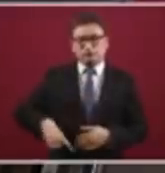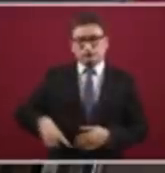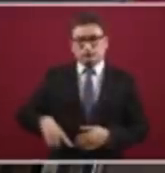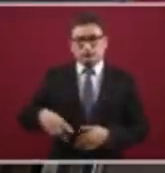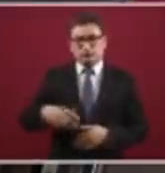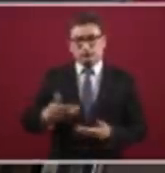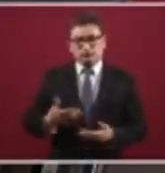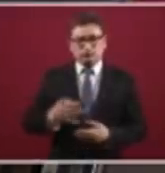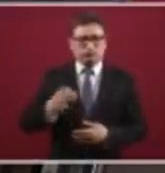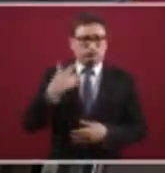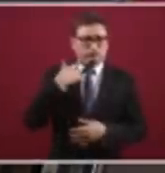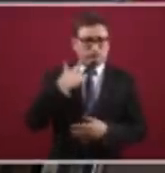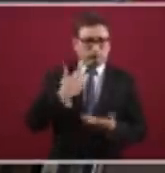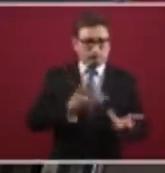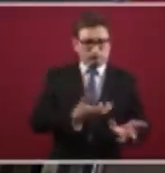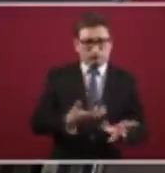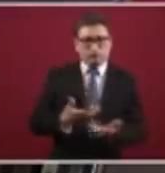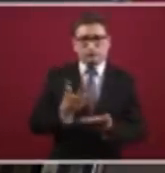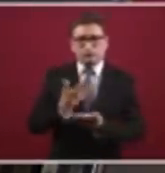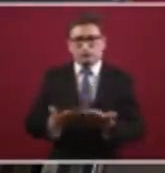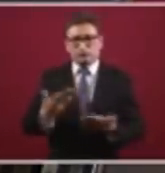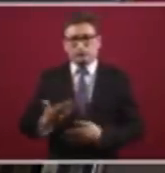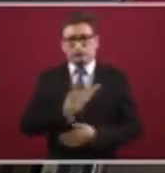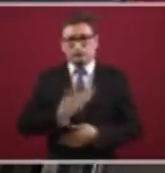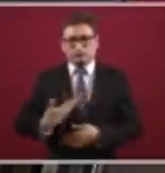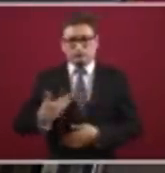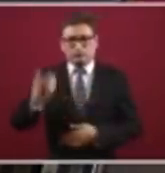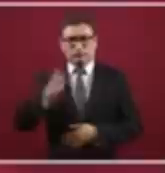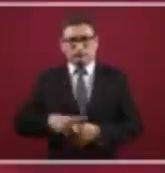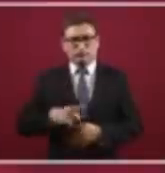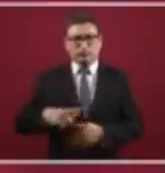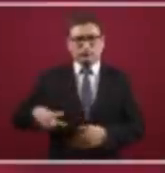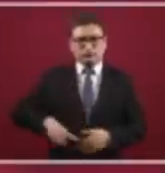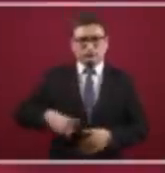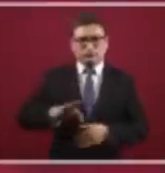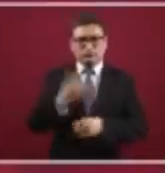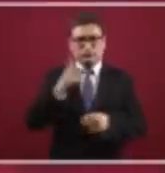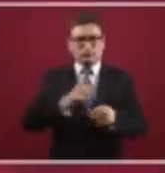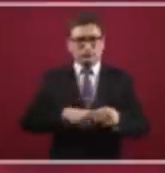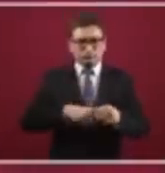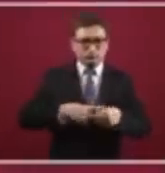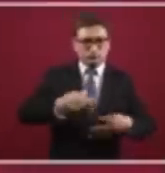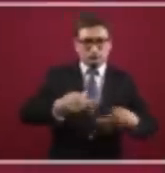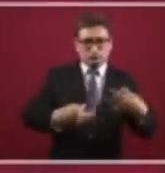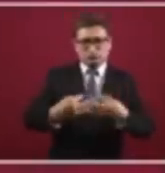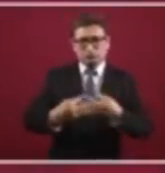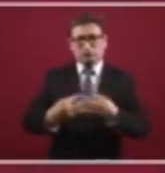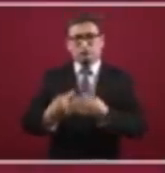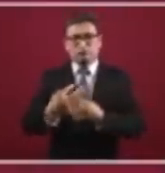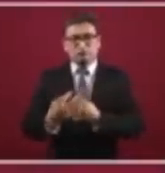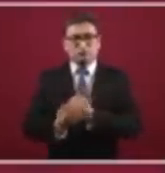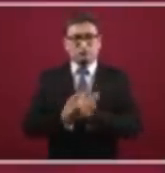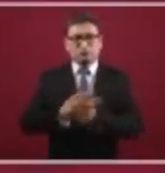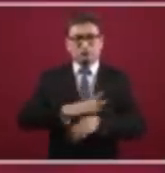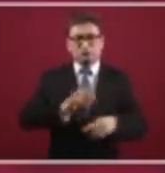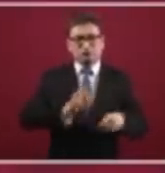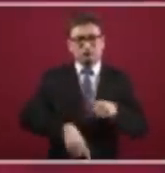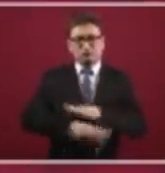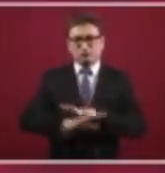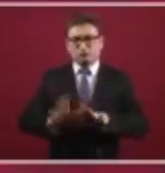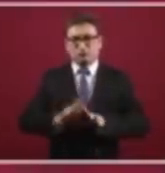republica todas las dependencias del gobierno federal nos hemos desistido para no poner ninguna